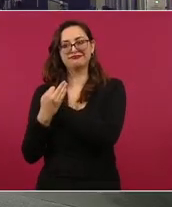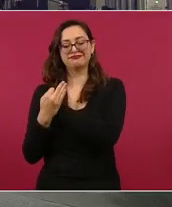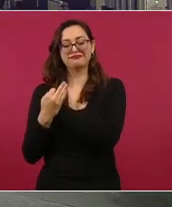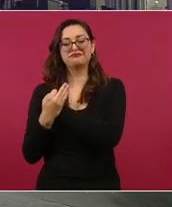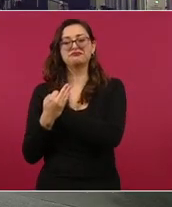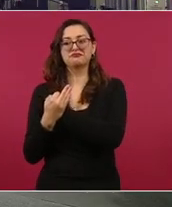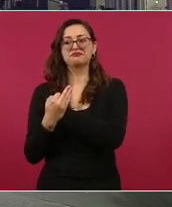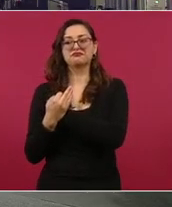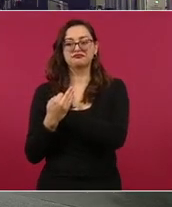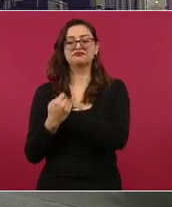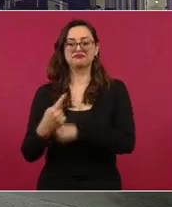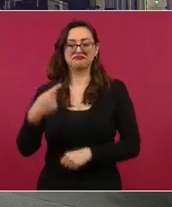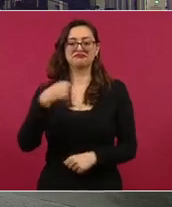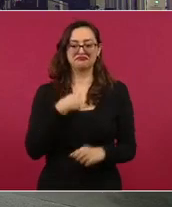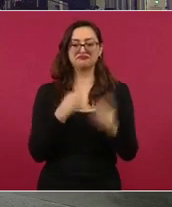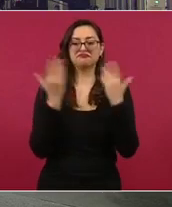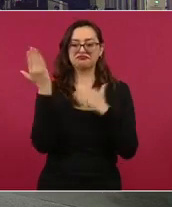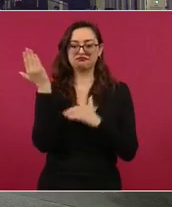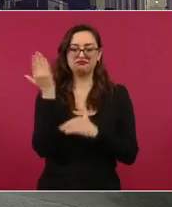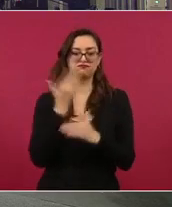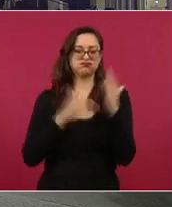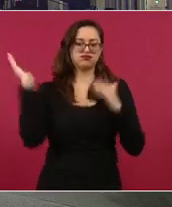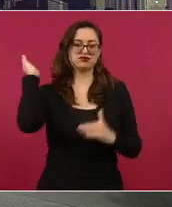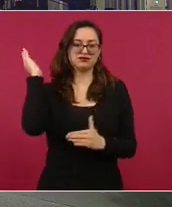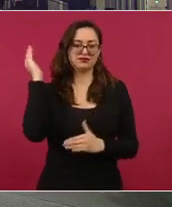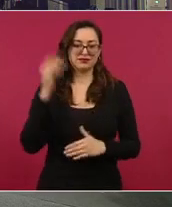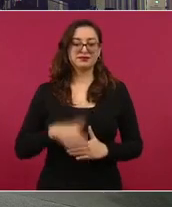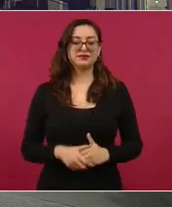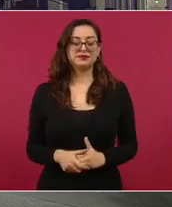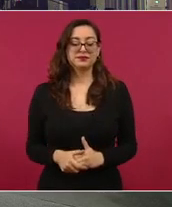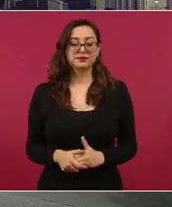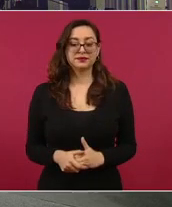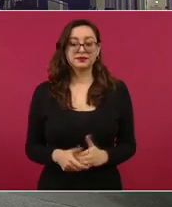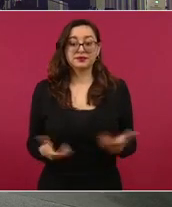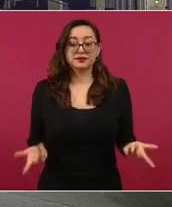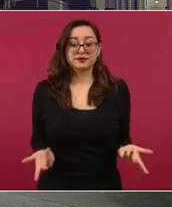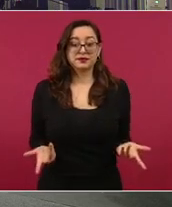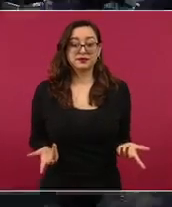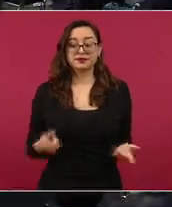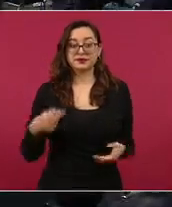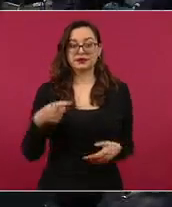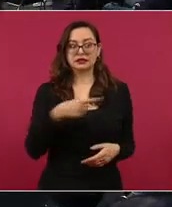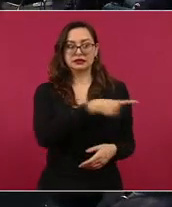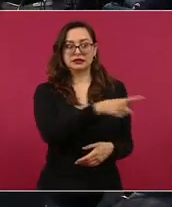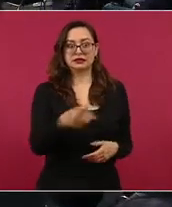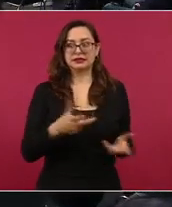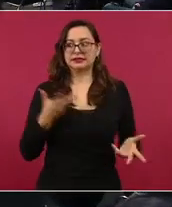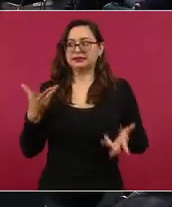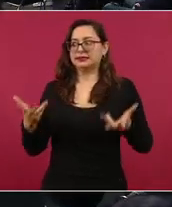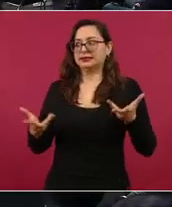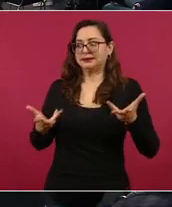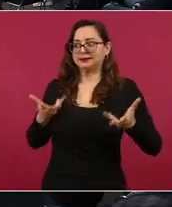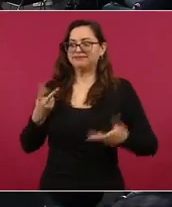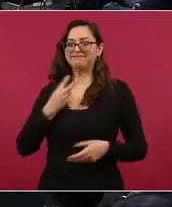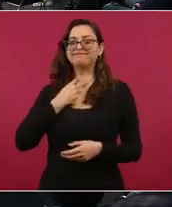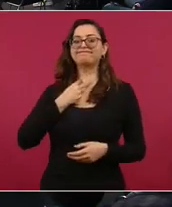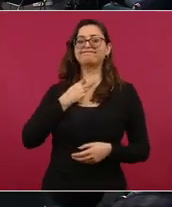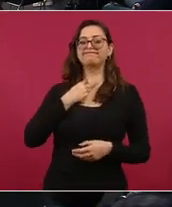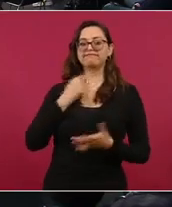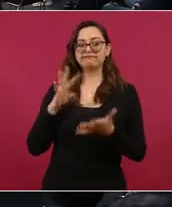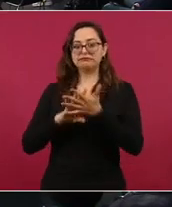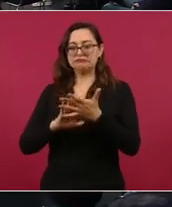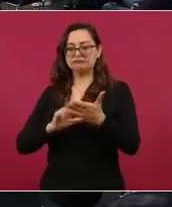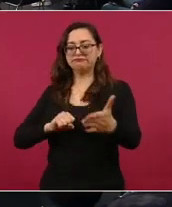me sacó adelante. Ya no se atrevieron a encarcelarme y me tuvieron